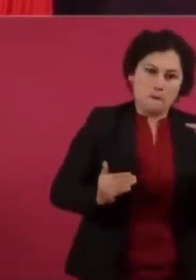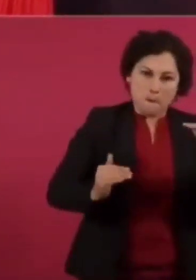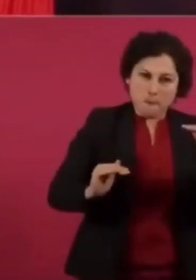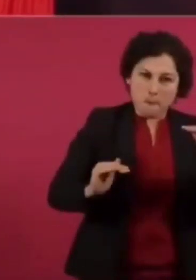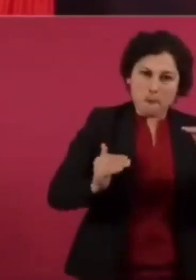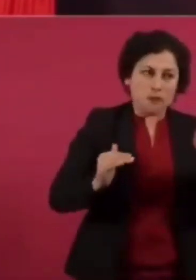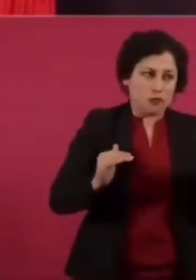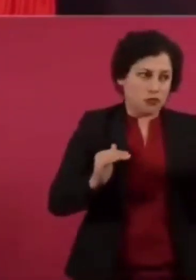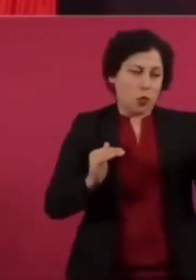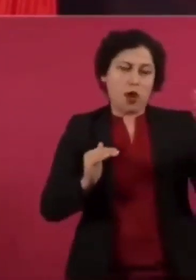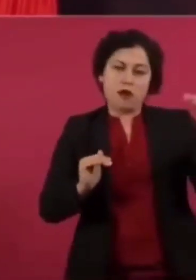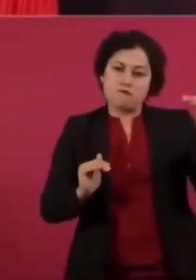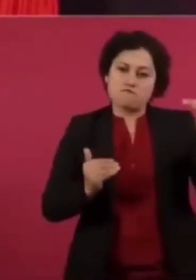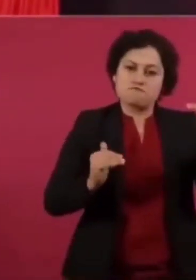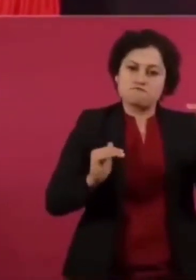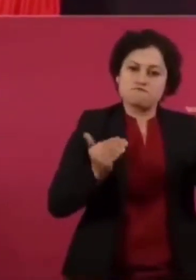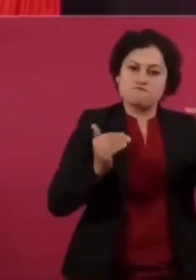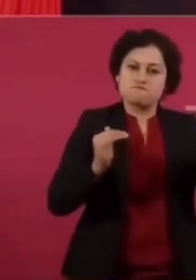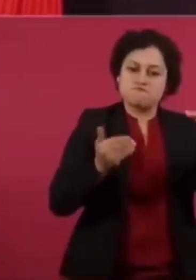el peso mexicano.